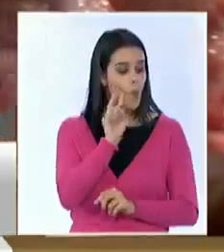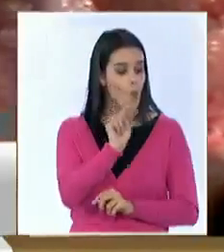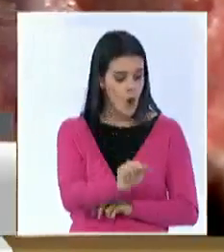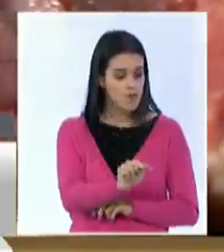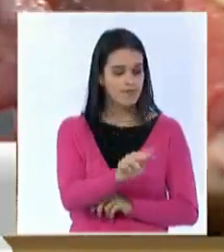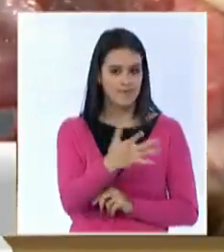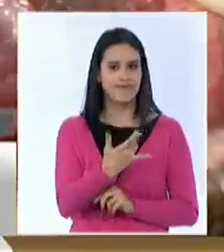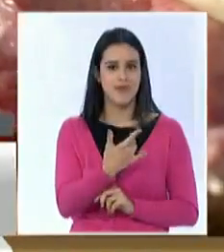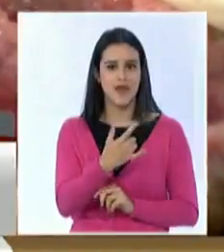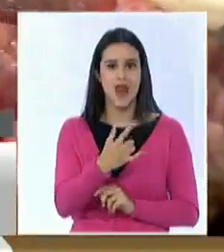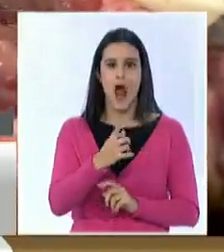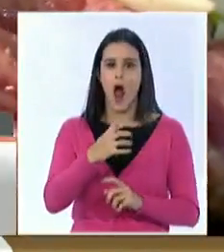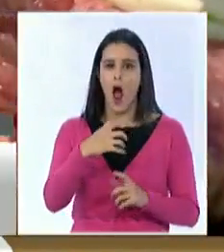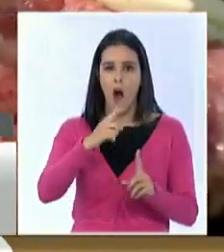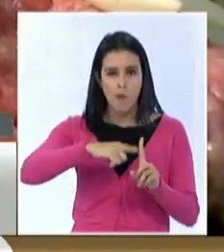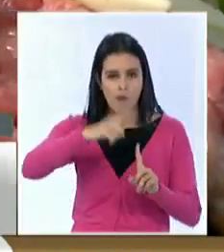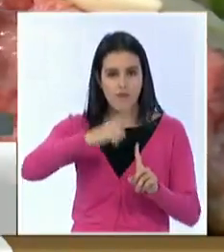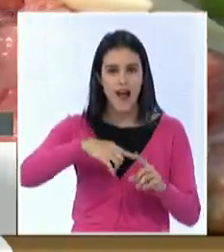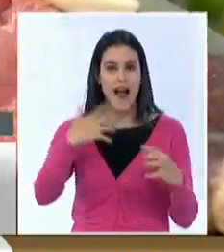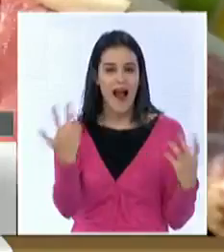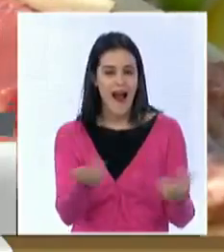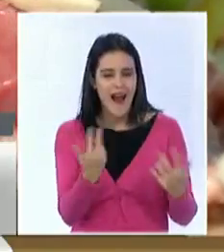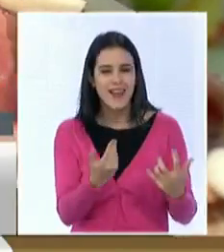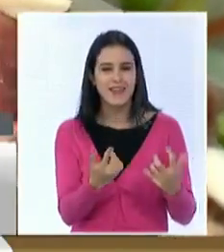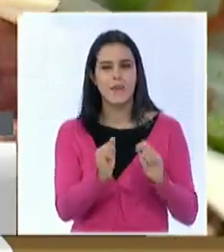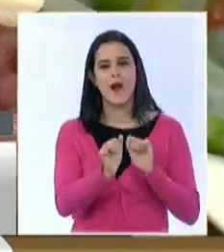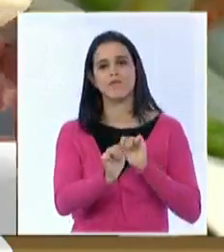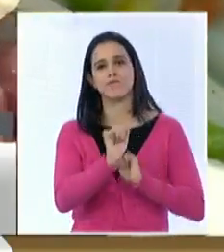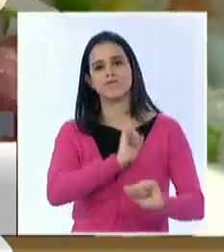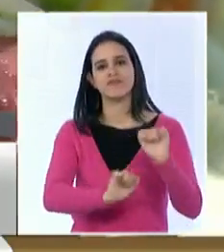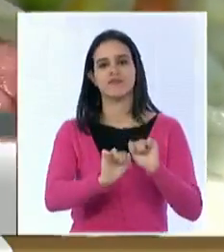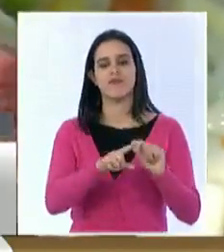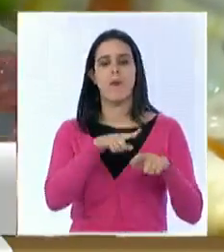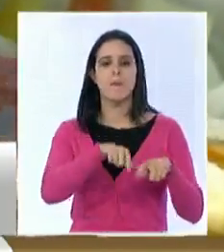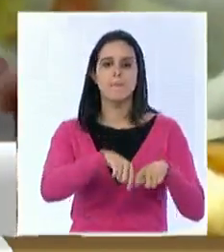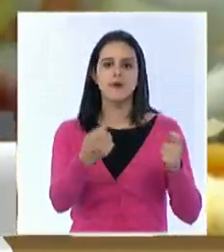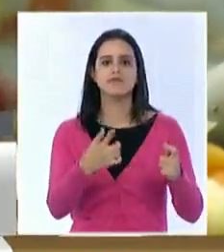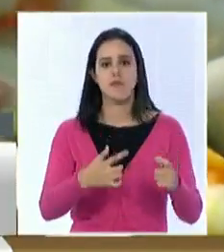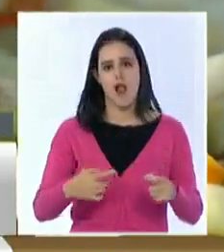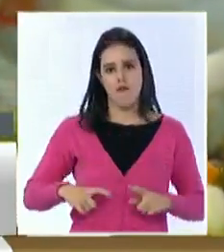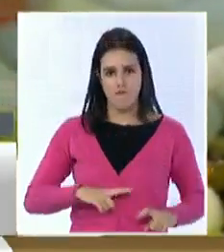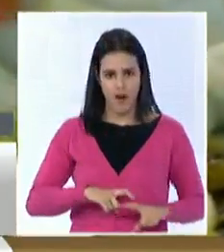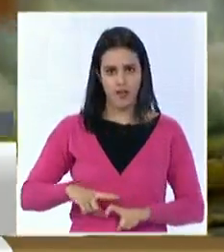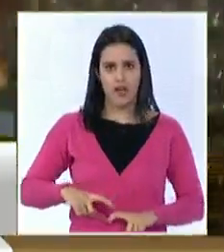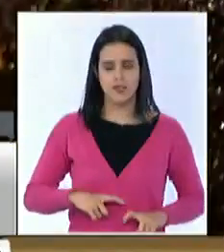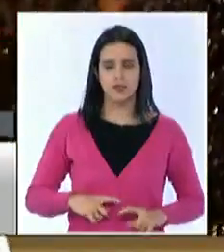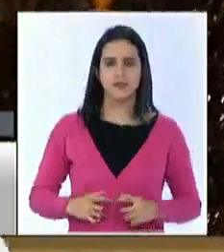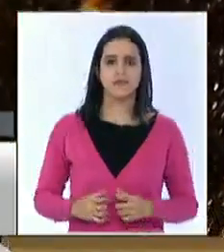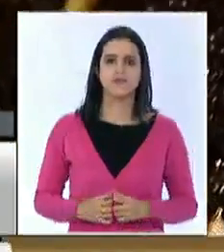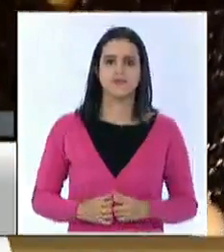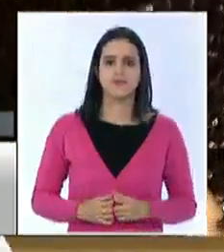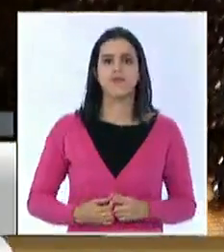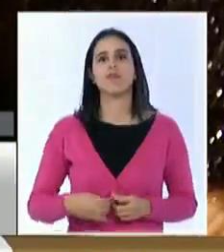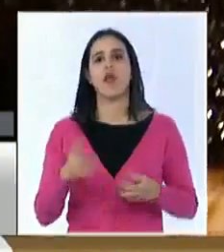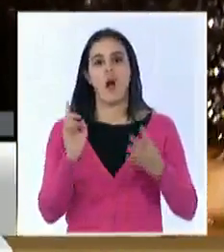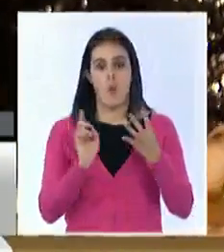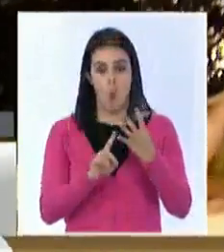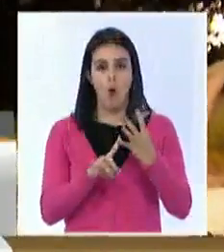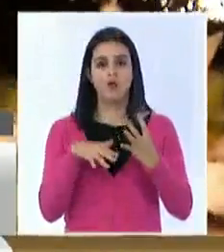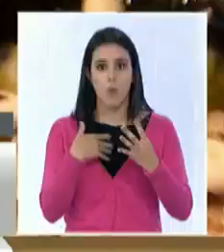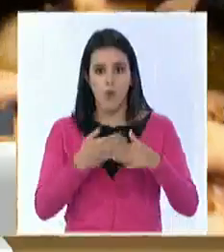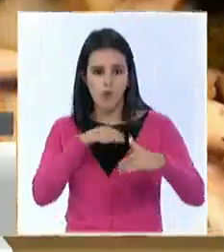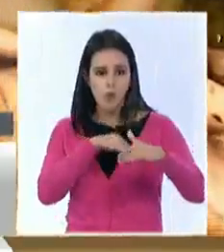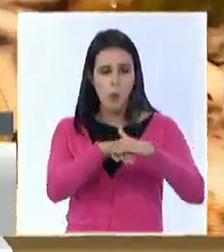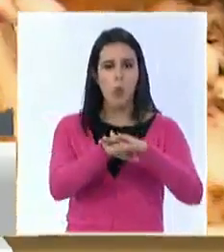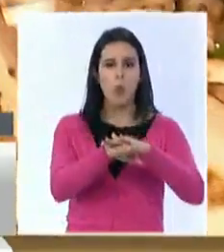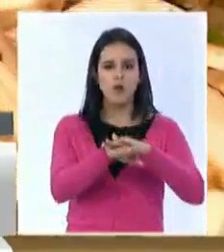temperatura suficientemente alta como para matar cualquier bacteria dañina que pueda estar presente. Refrigere tan pronto pueda lo